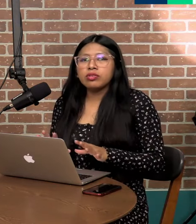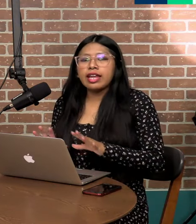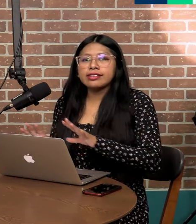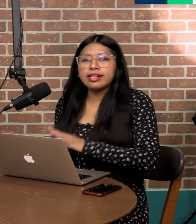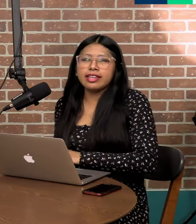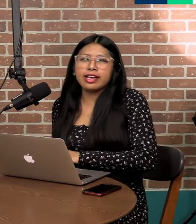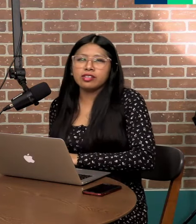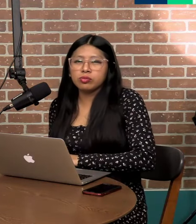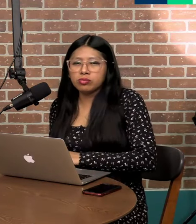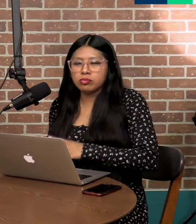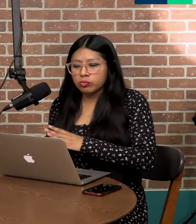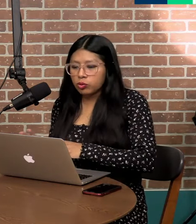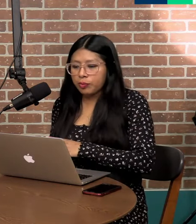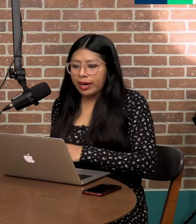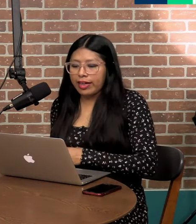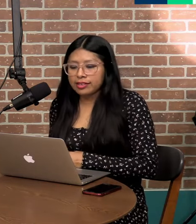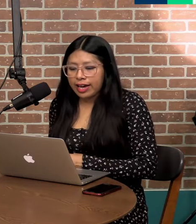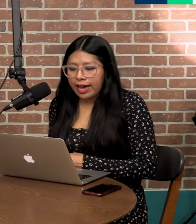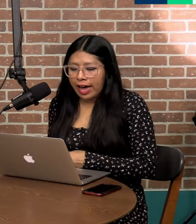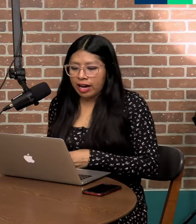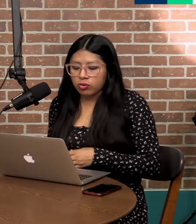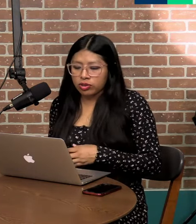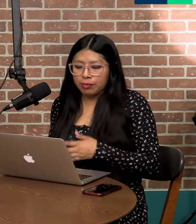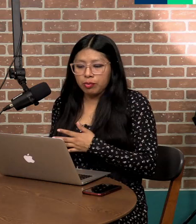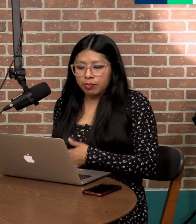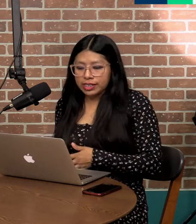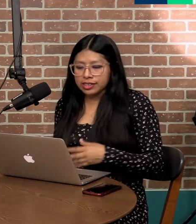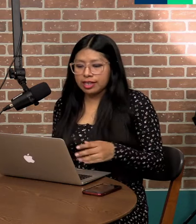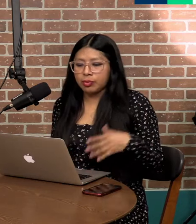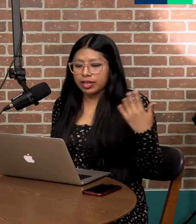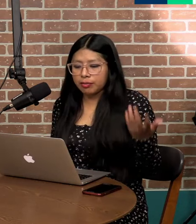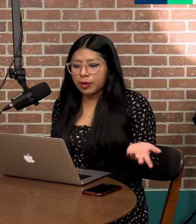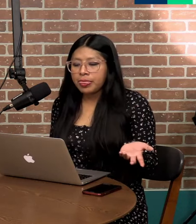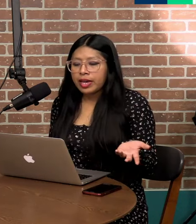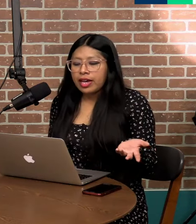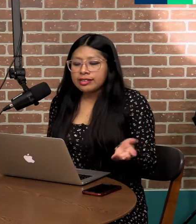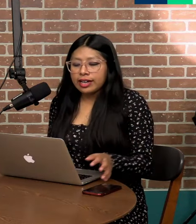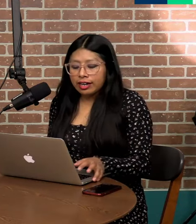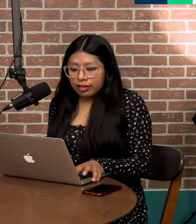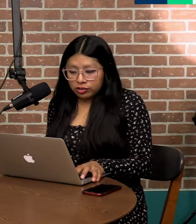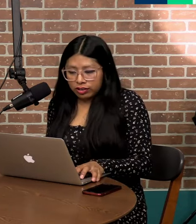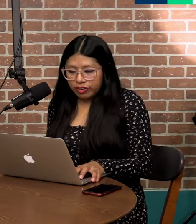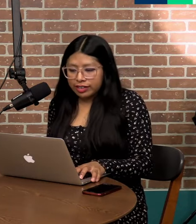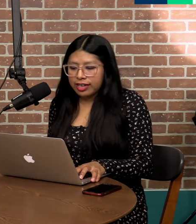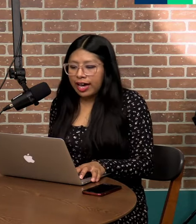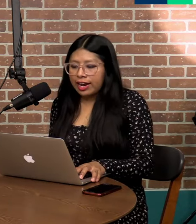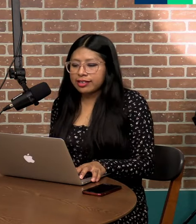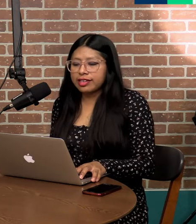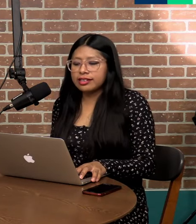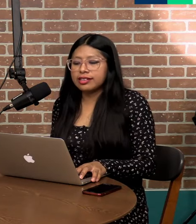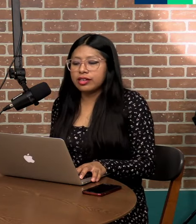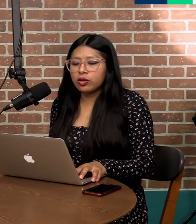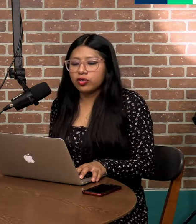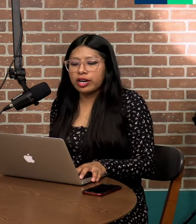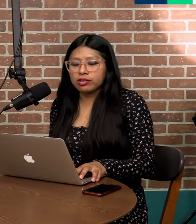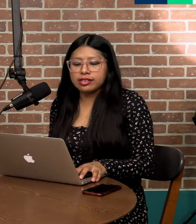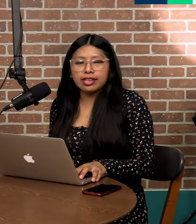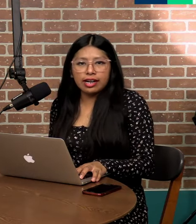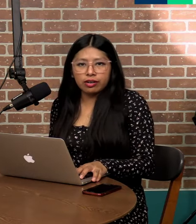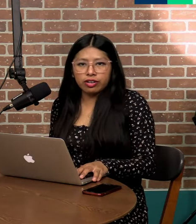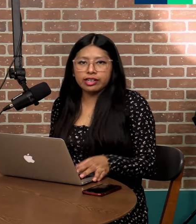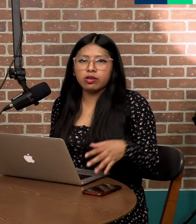unas críticas muy pegadas ya a un tema muy machista por ejemplo se hizo referencia a las críticas que hicieron contra